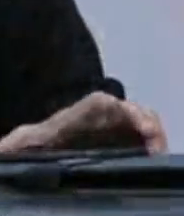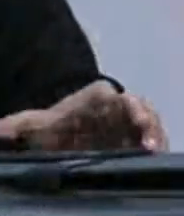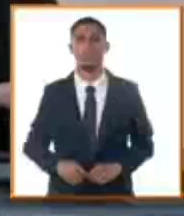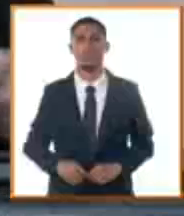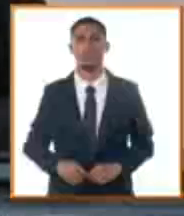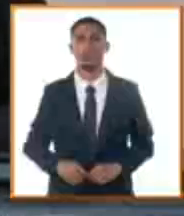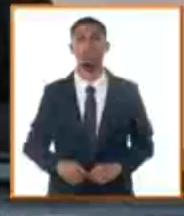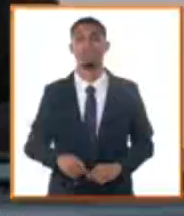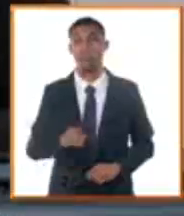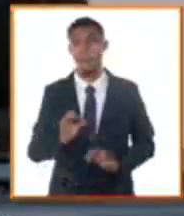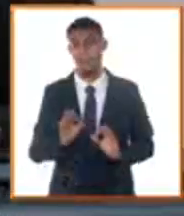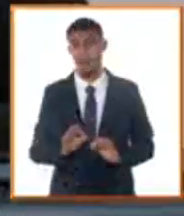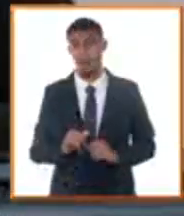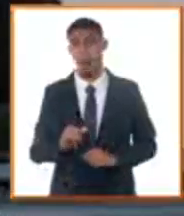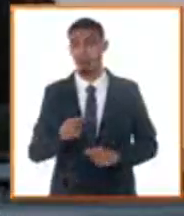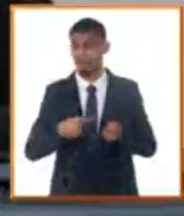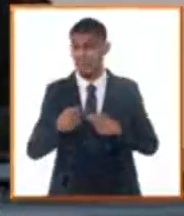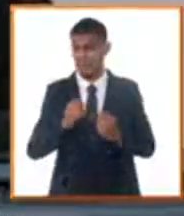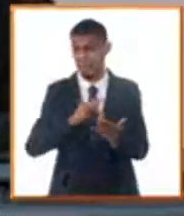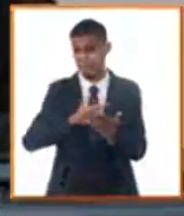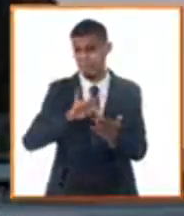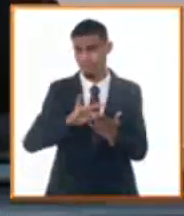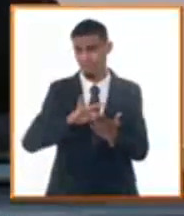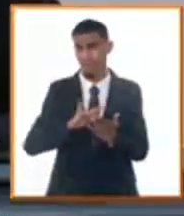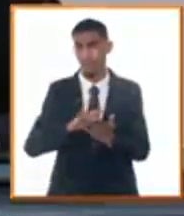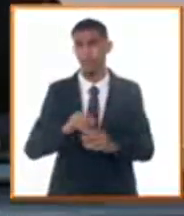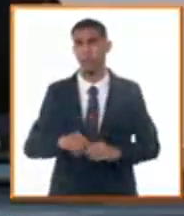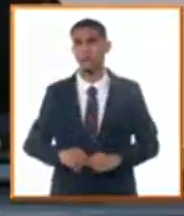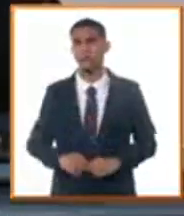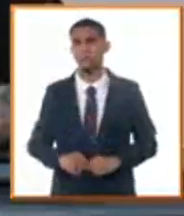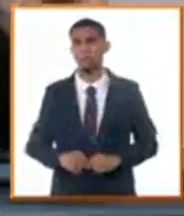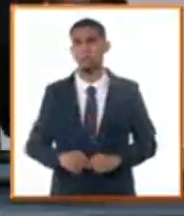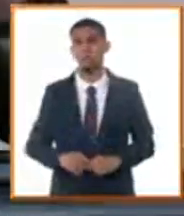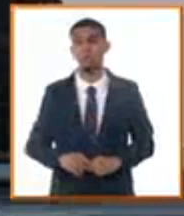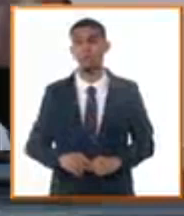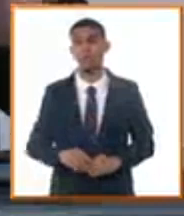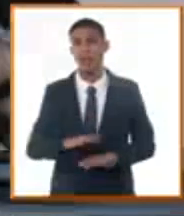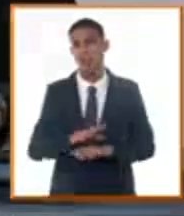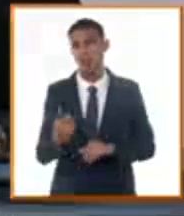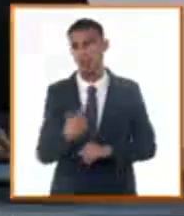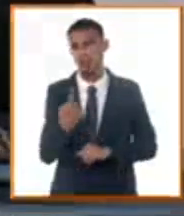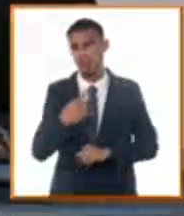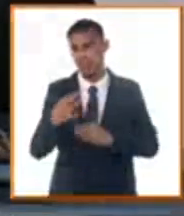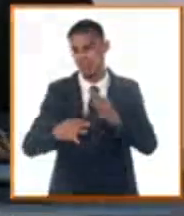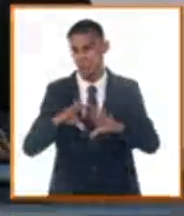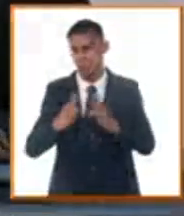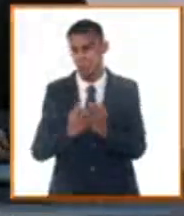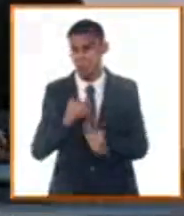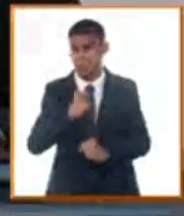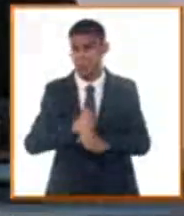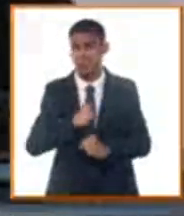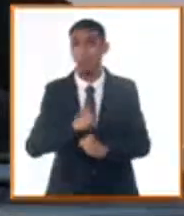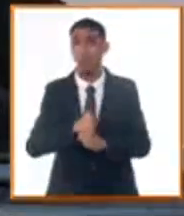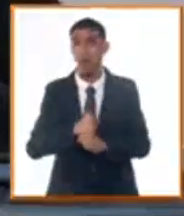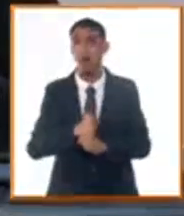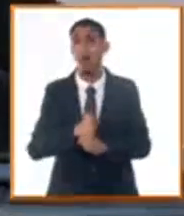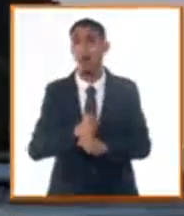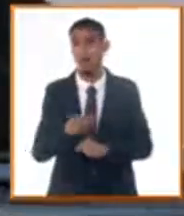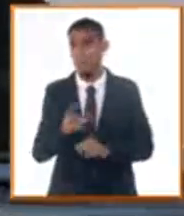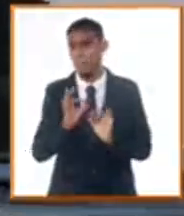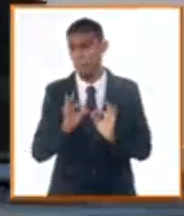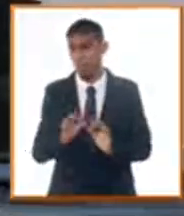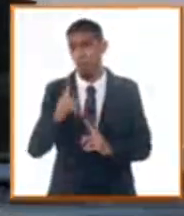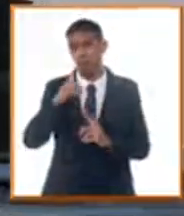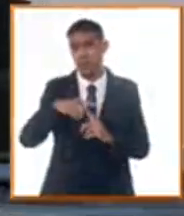Bueno, el comercio electrónico, más allá del propio monedero del que habíamos hablado, habían dicho que el trabajo era sobre este